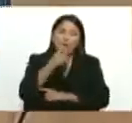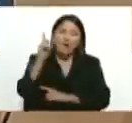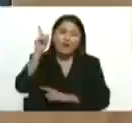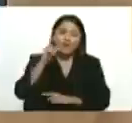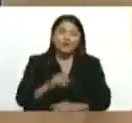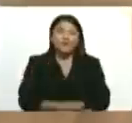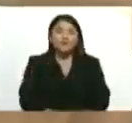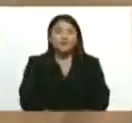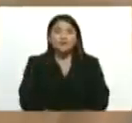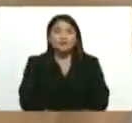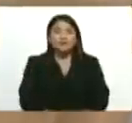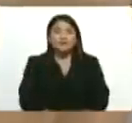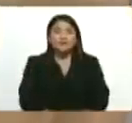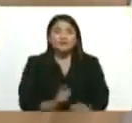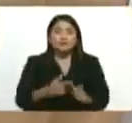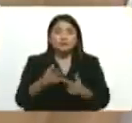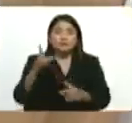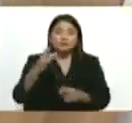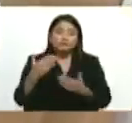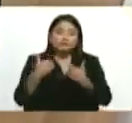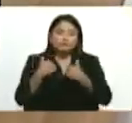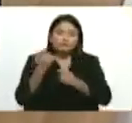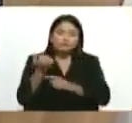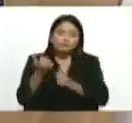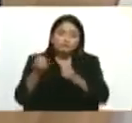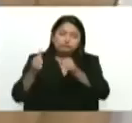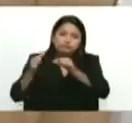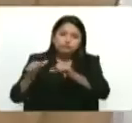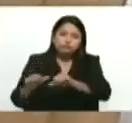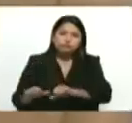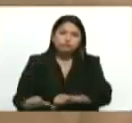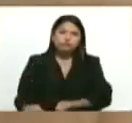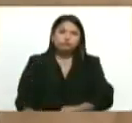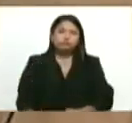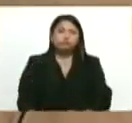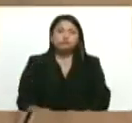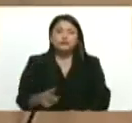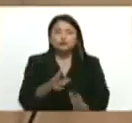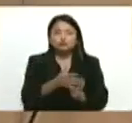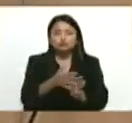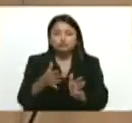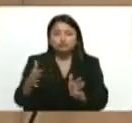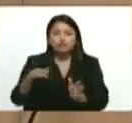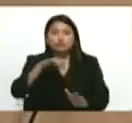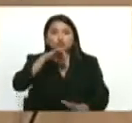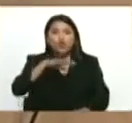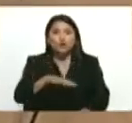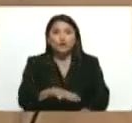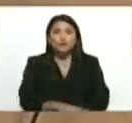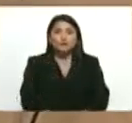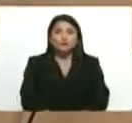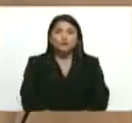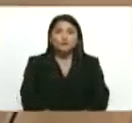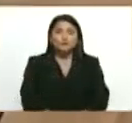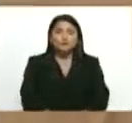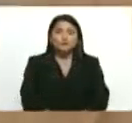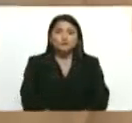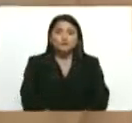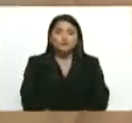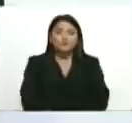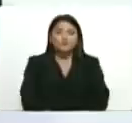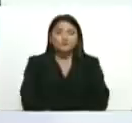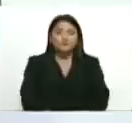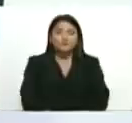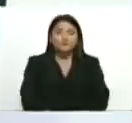más contundente derrota que ese imperio recibió a todo lo largo de su historia, lo que terminó incluso por